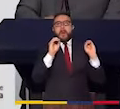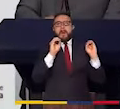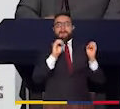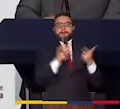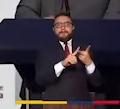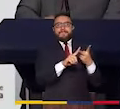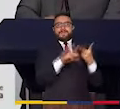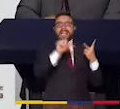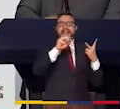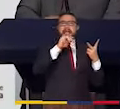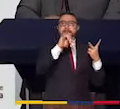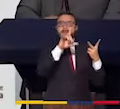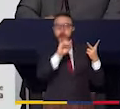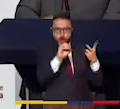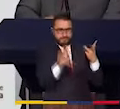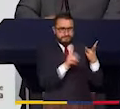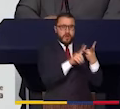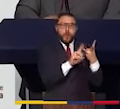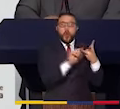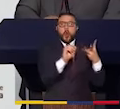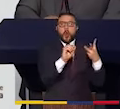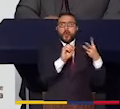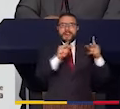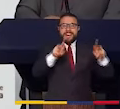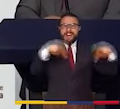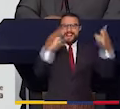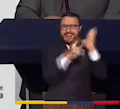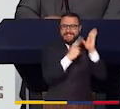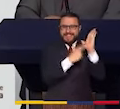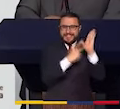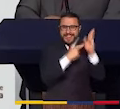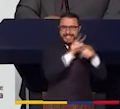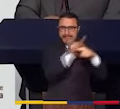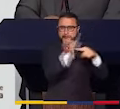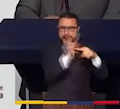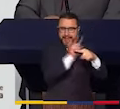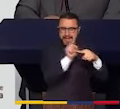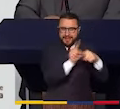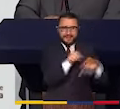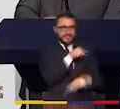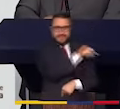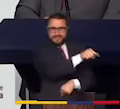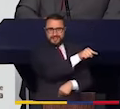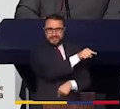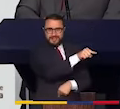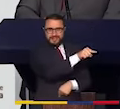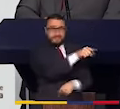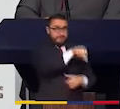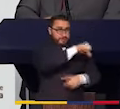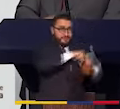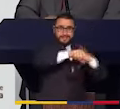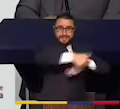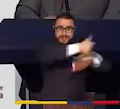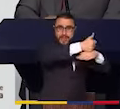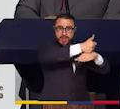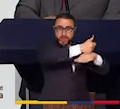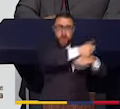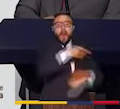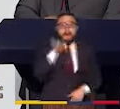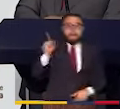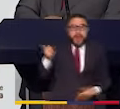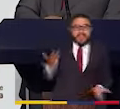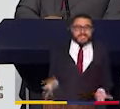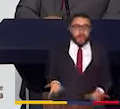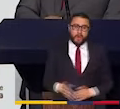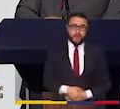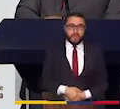El dueño del Espectador ya no son estos personajes, es el poder económico, y